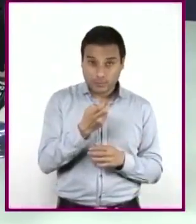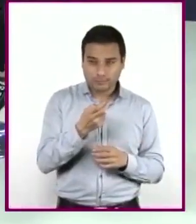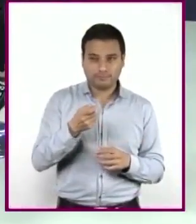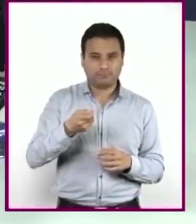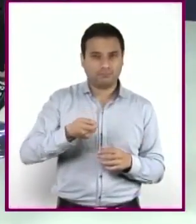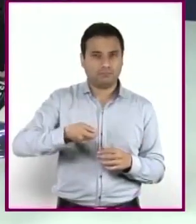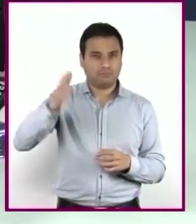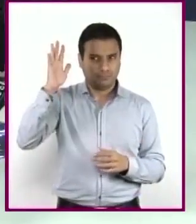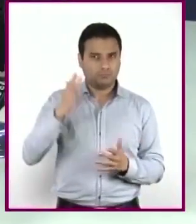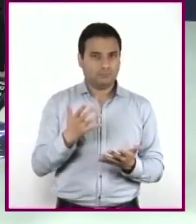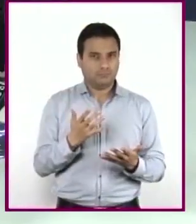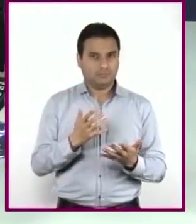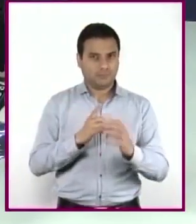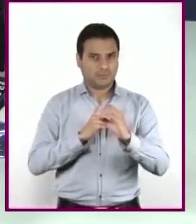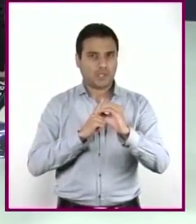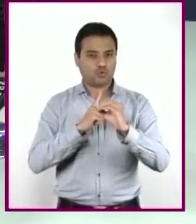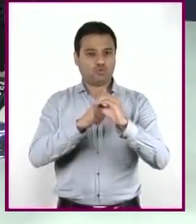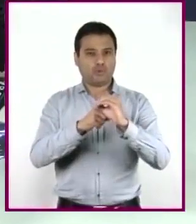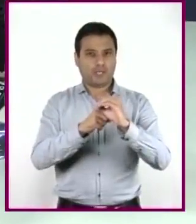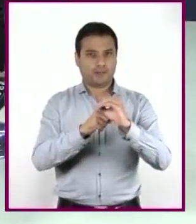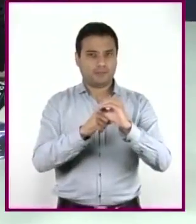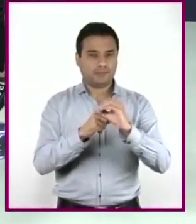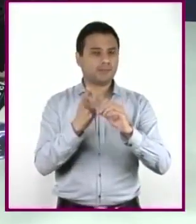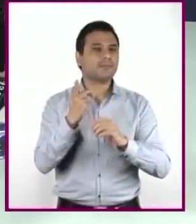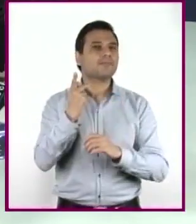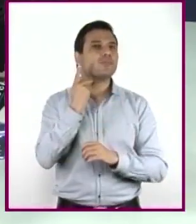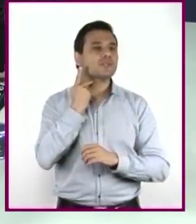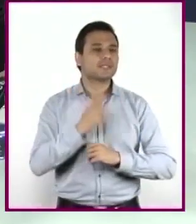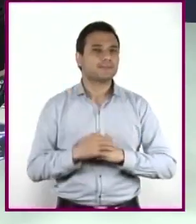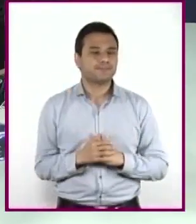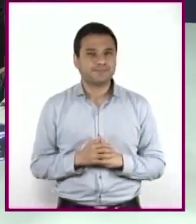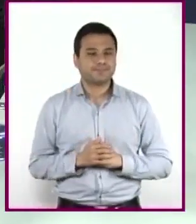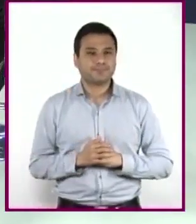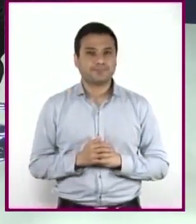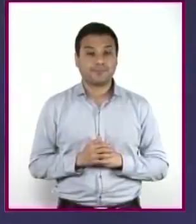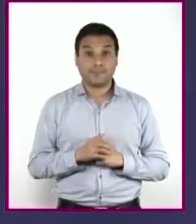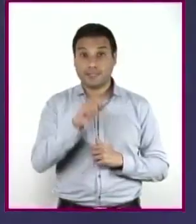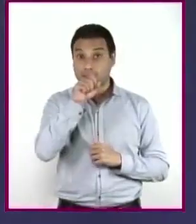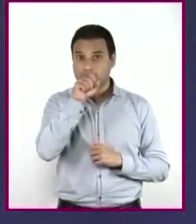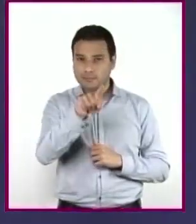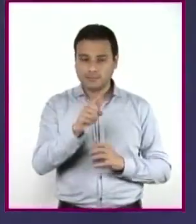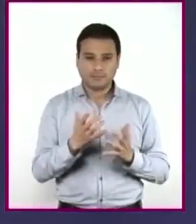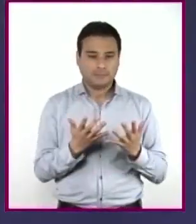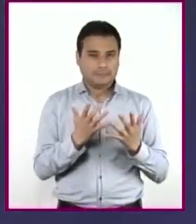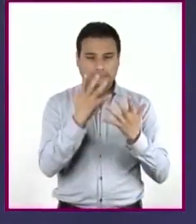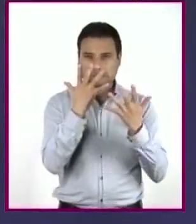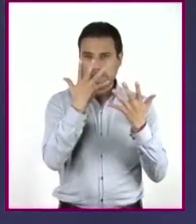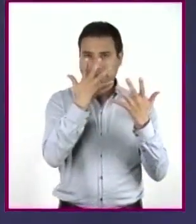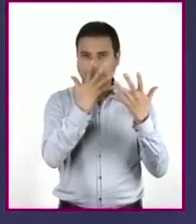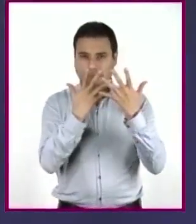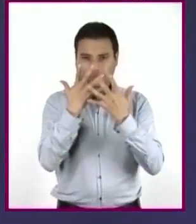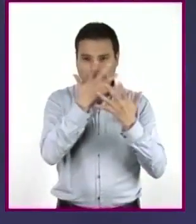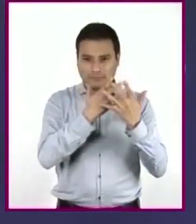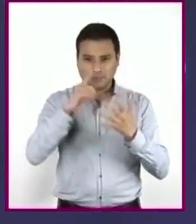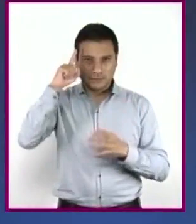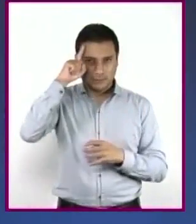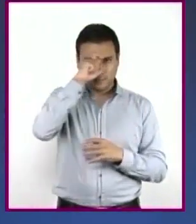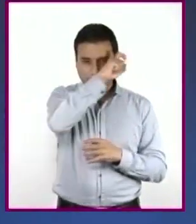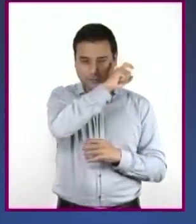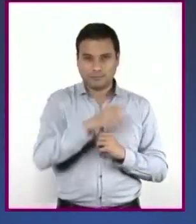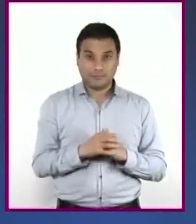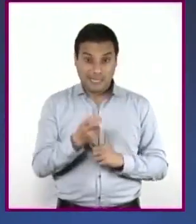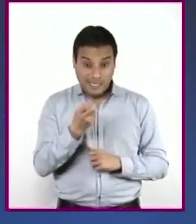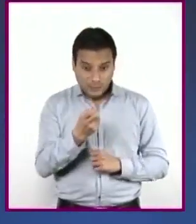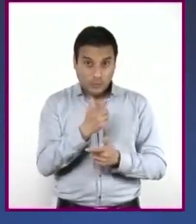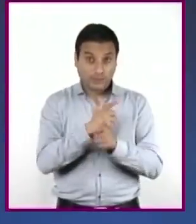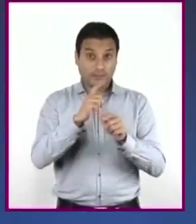una censura política. En estos casos, también es difícil juzgar el límite entre la libertad de expresión y la exhibición